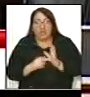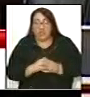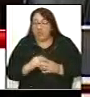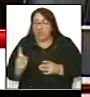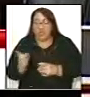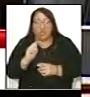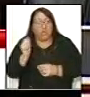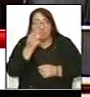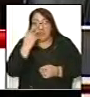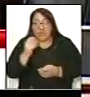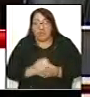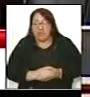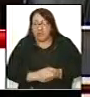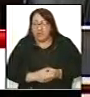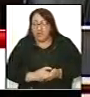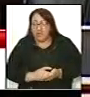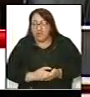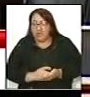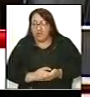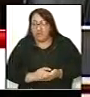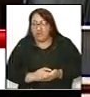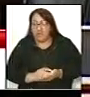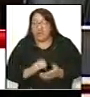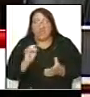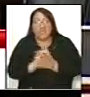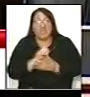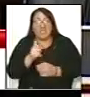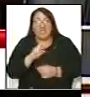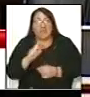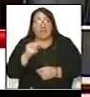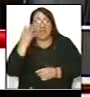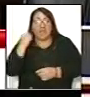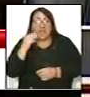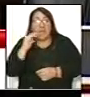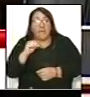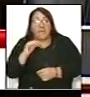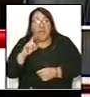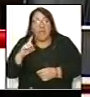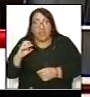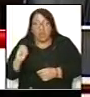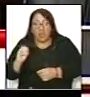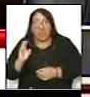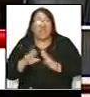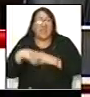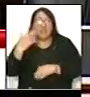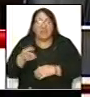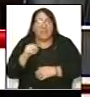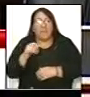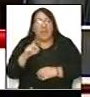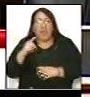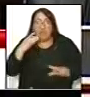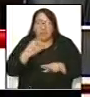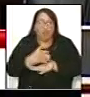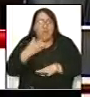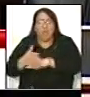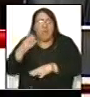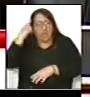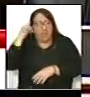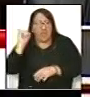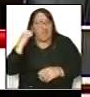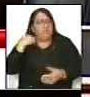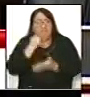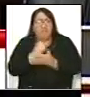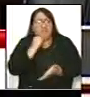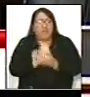nos olvidemos que Chávez, antes que Maduro y ahora Maduro, quisieron imponer su ideología en